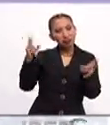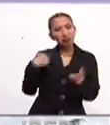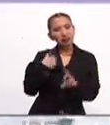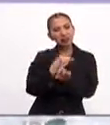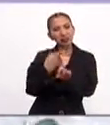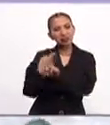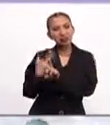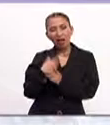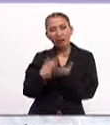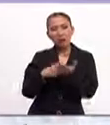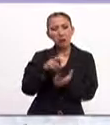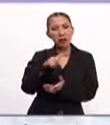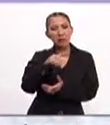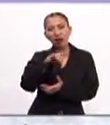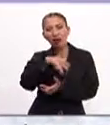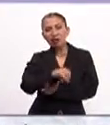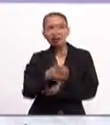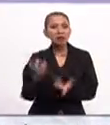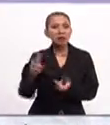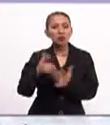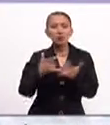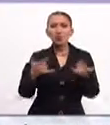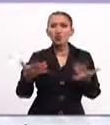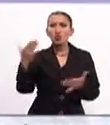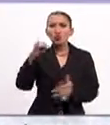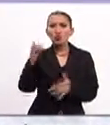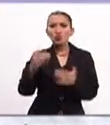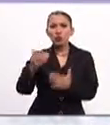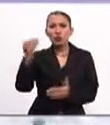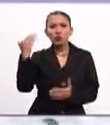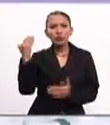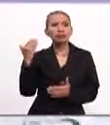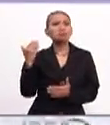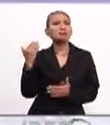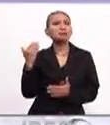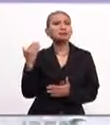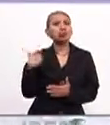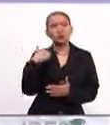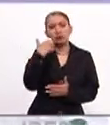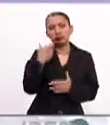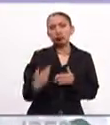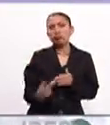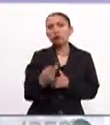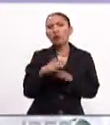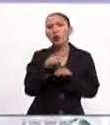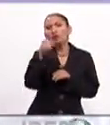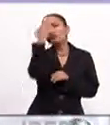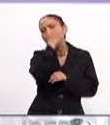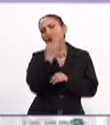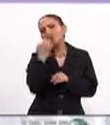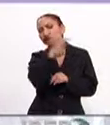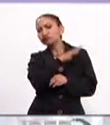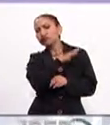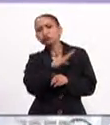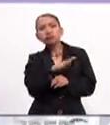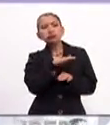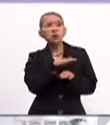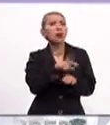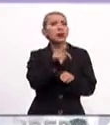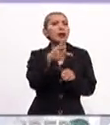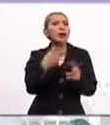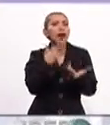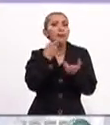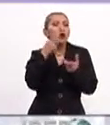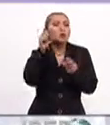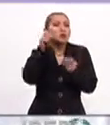abuso sexual en el Vaticano es histórica y quisiera preguntarle cuál es su balance general sobre lo que